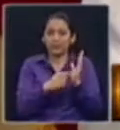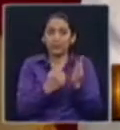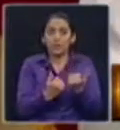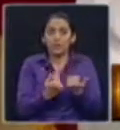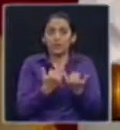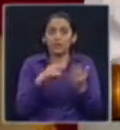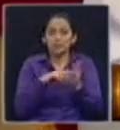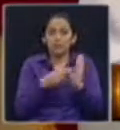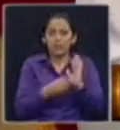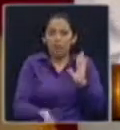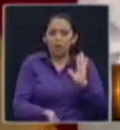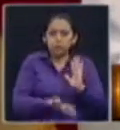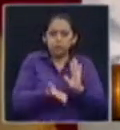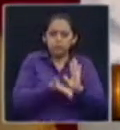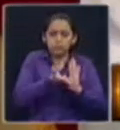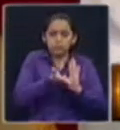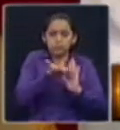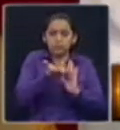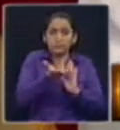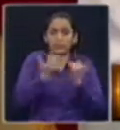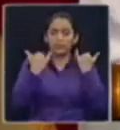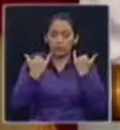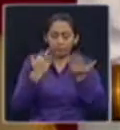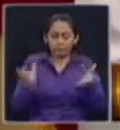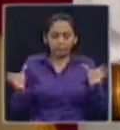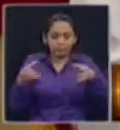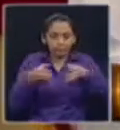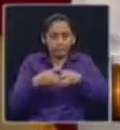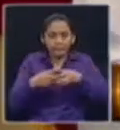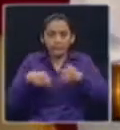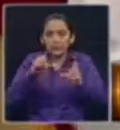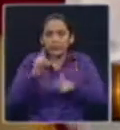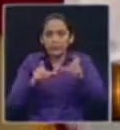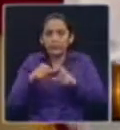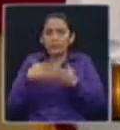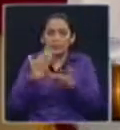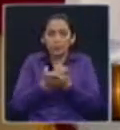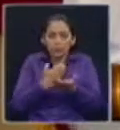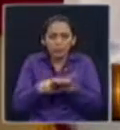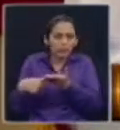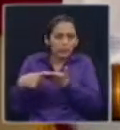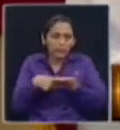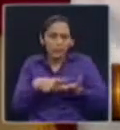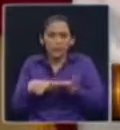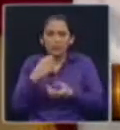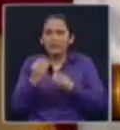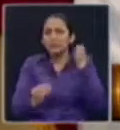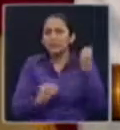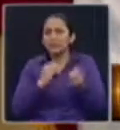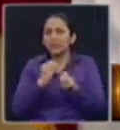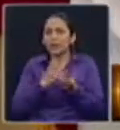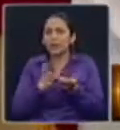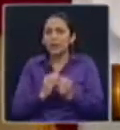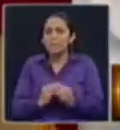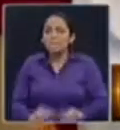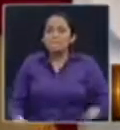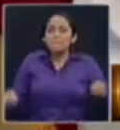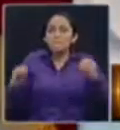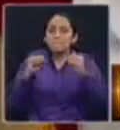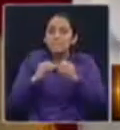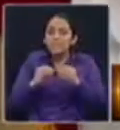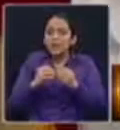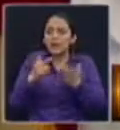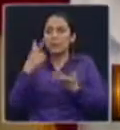incendiarias. El equipo económico está viniendo a tratar de echarle más